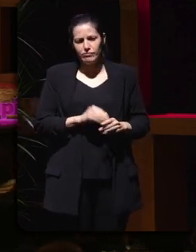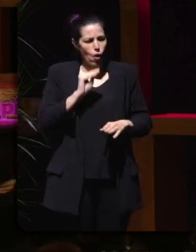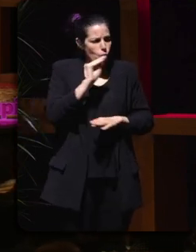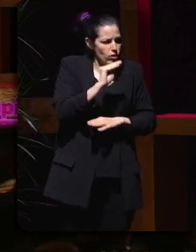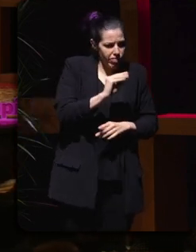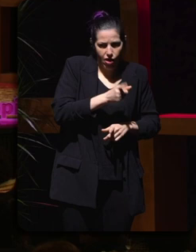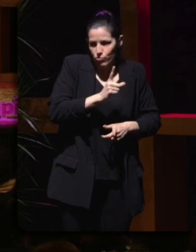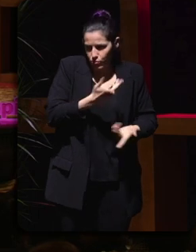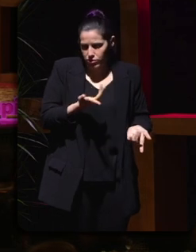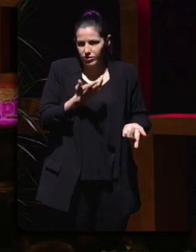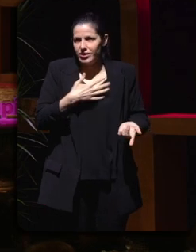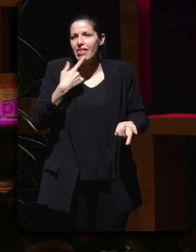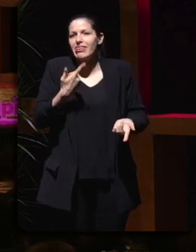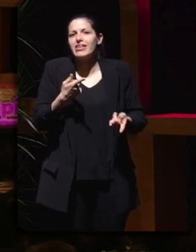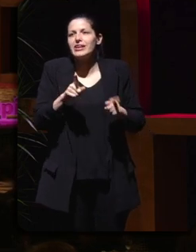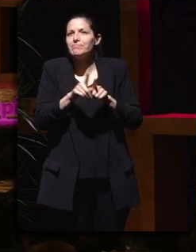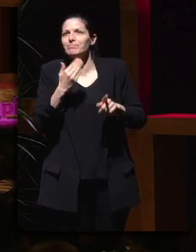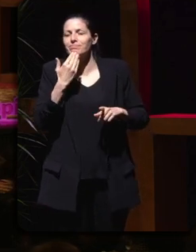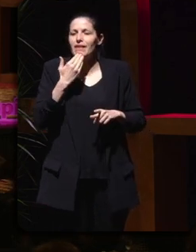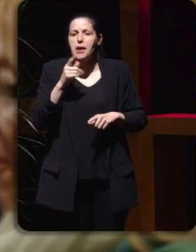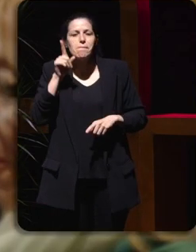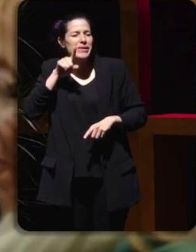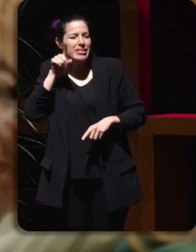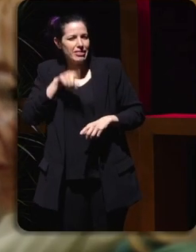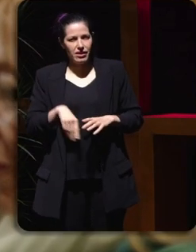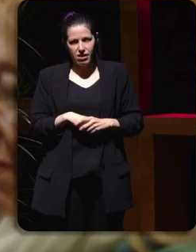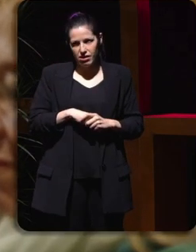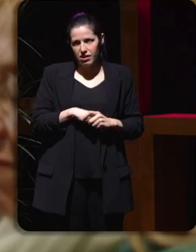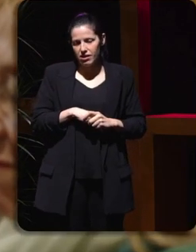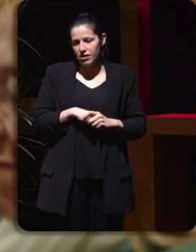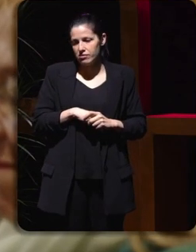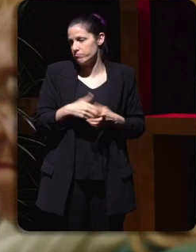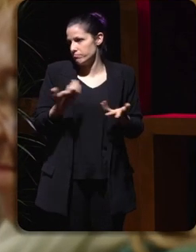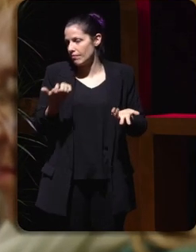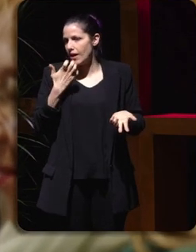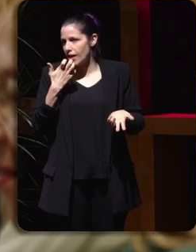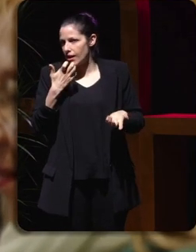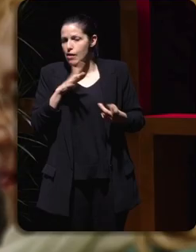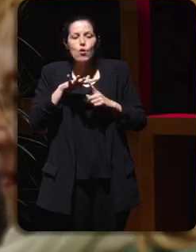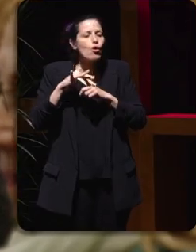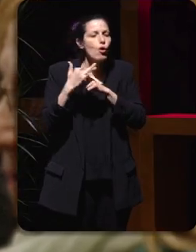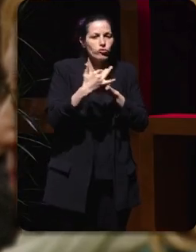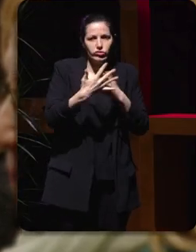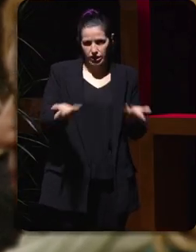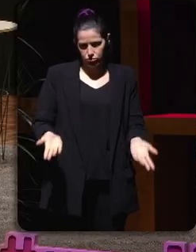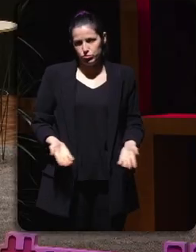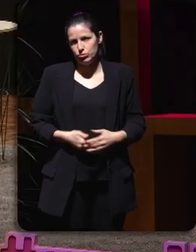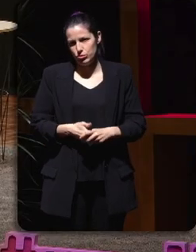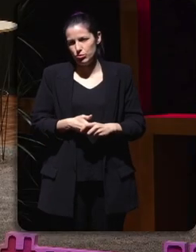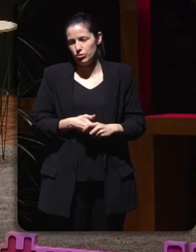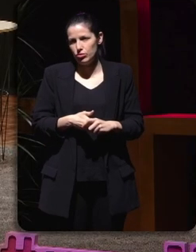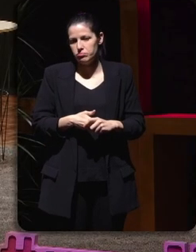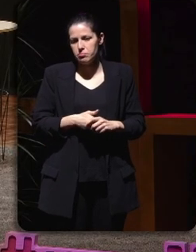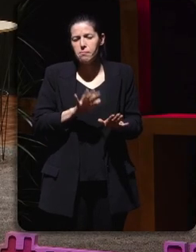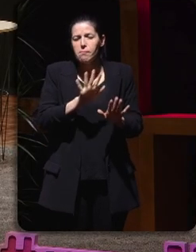la con las mentiras que nos cuentan no porque dice estamos haciendo un contexto en el que a veces